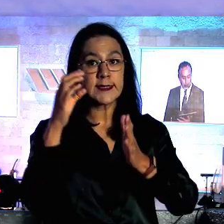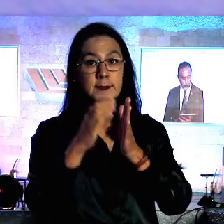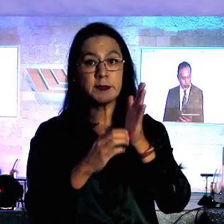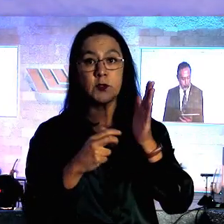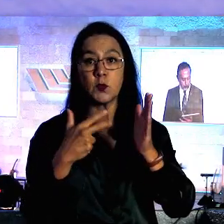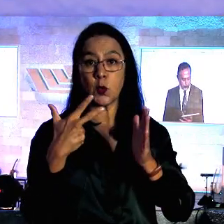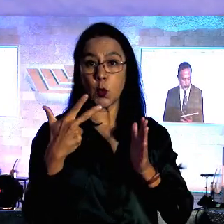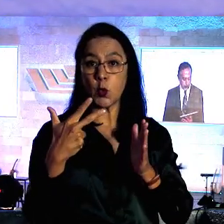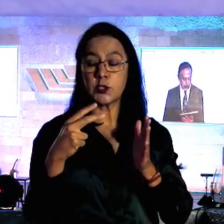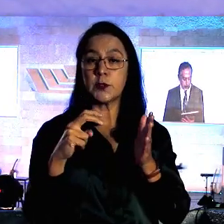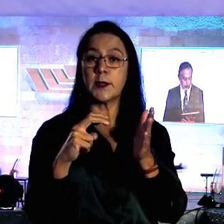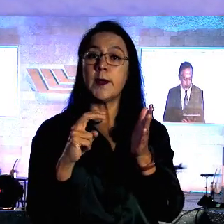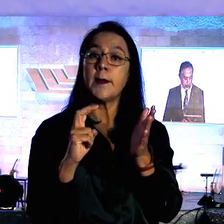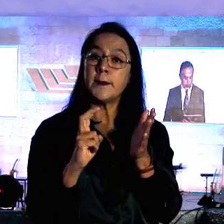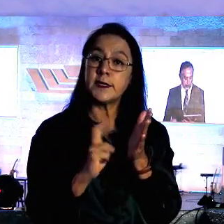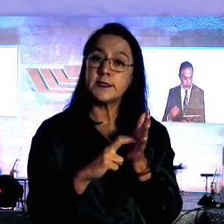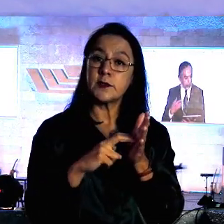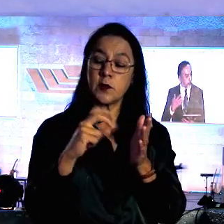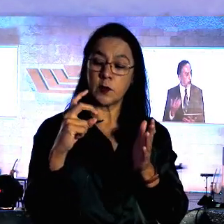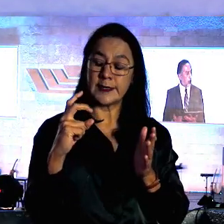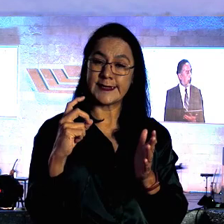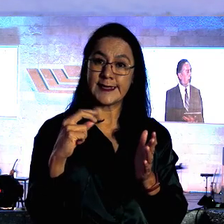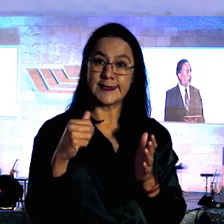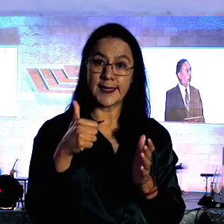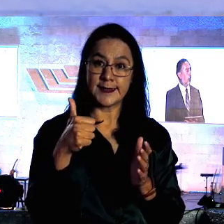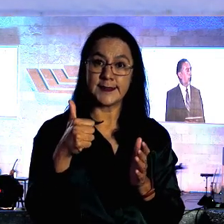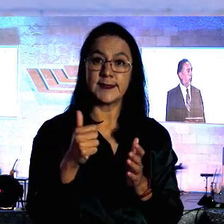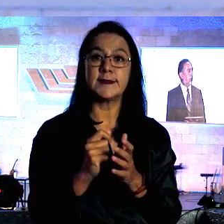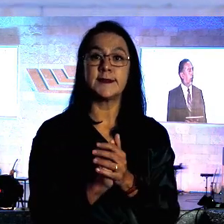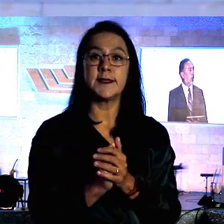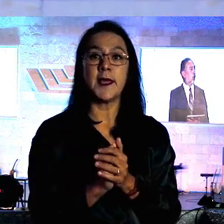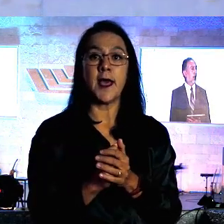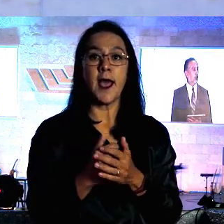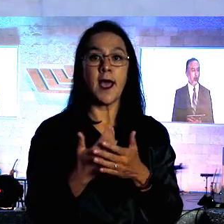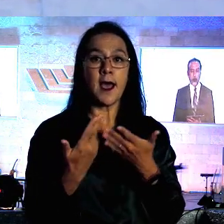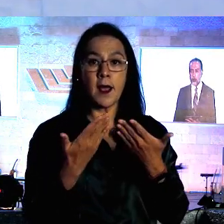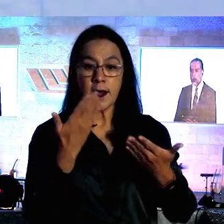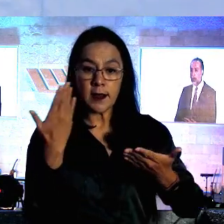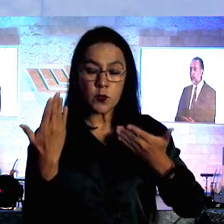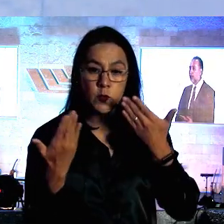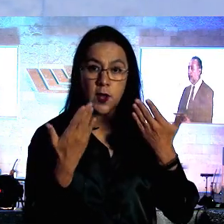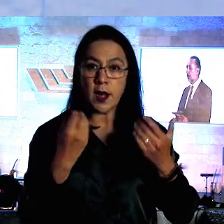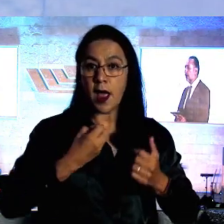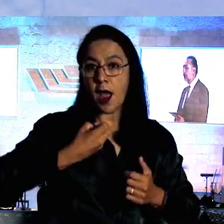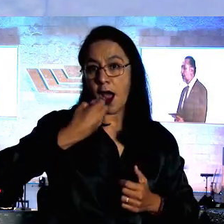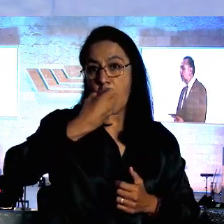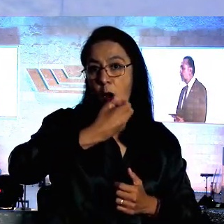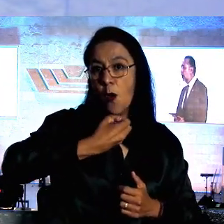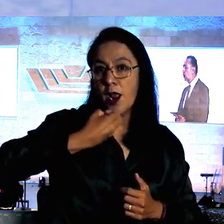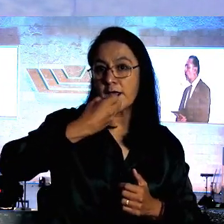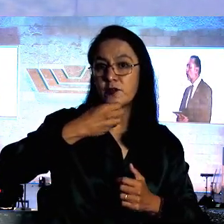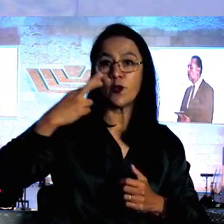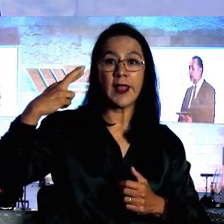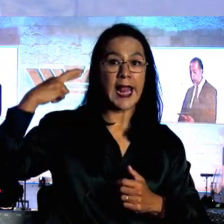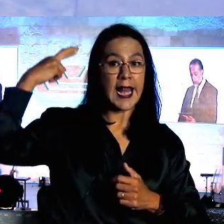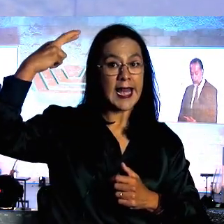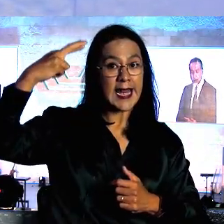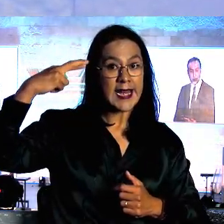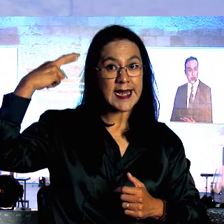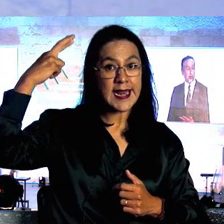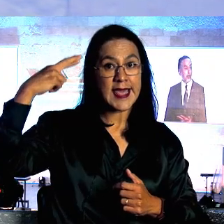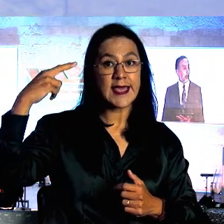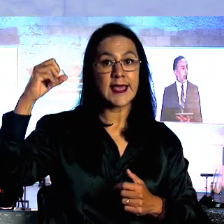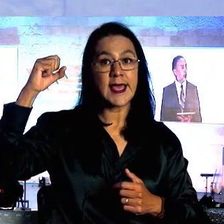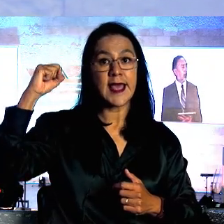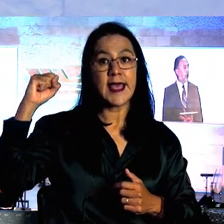tiene una lección muy interesante, a través de la oración que hace el rey Salomón, mientras